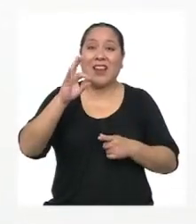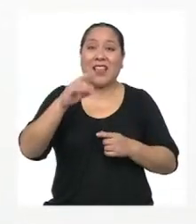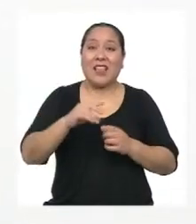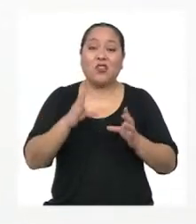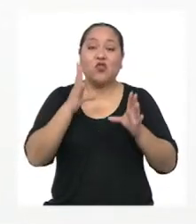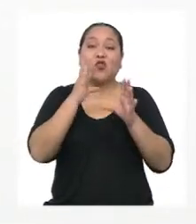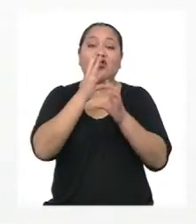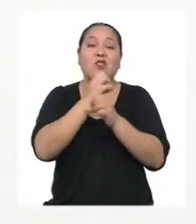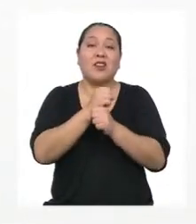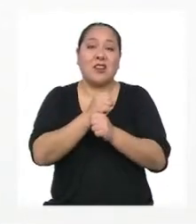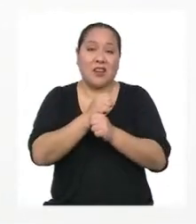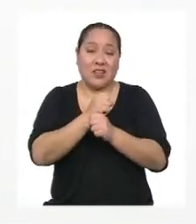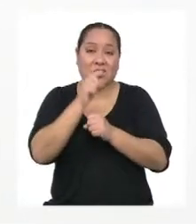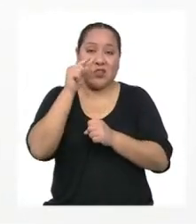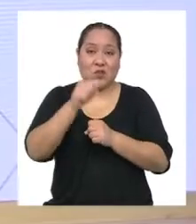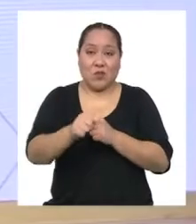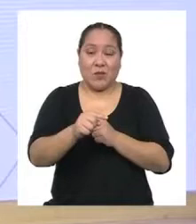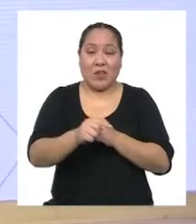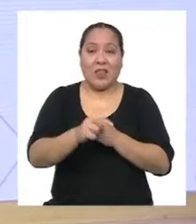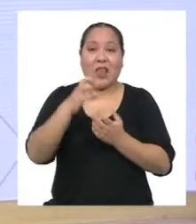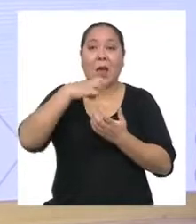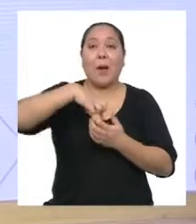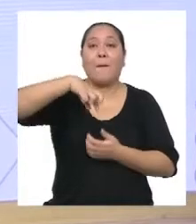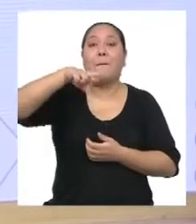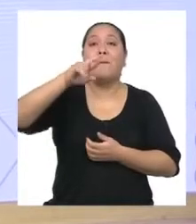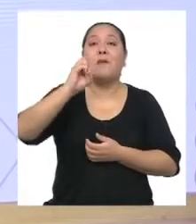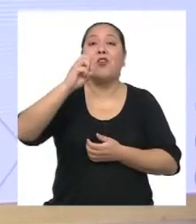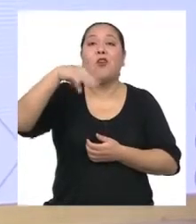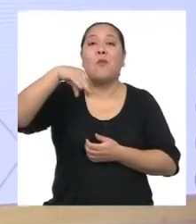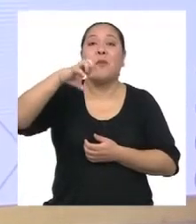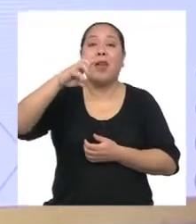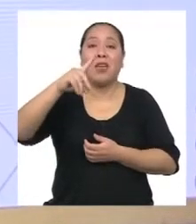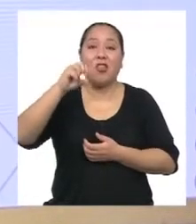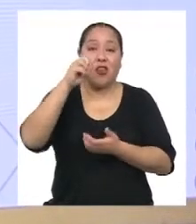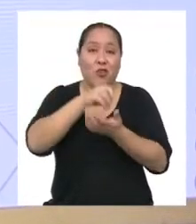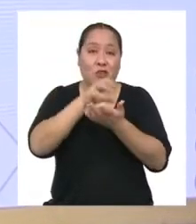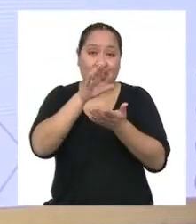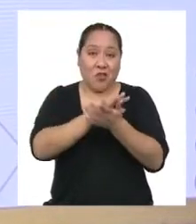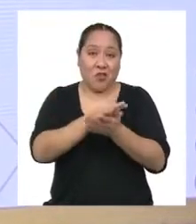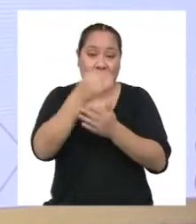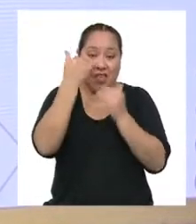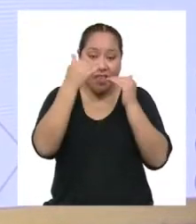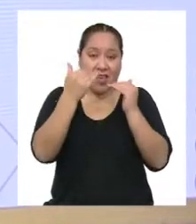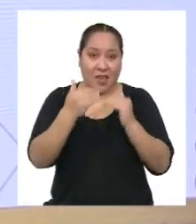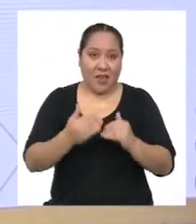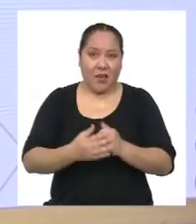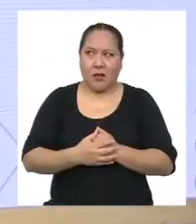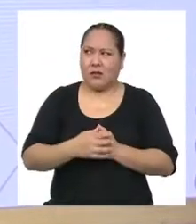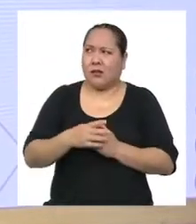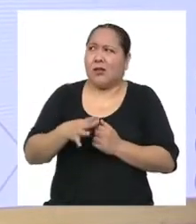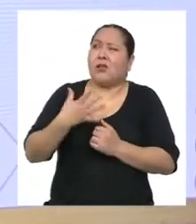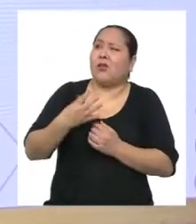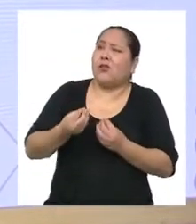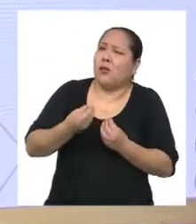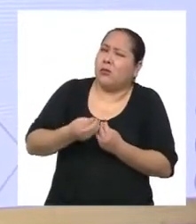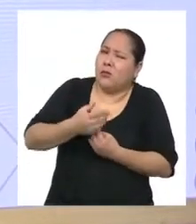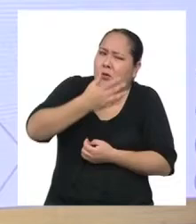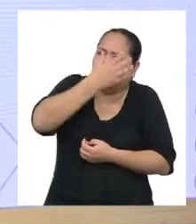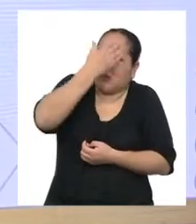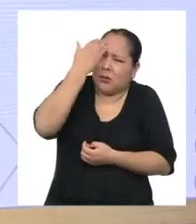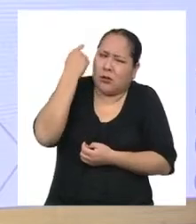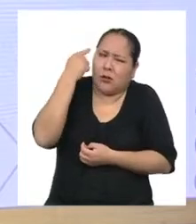el promedio que sacaste en cada área. Lo recuerdo como si fuera ayer. ¿Cómo olvidar esa